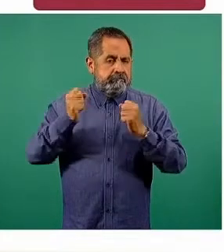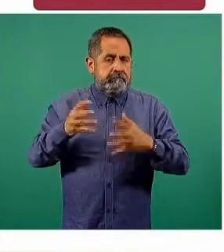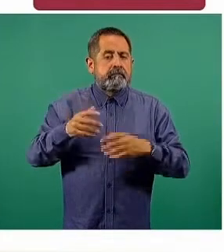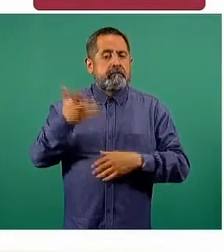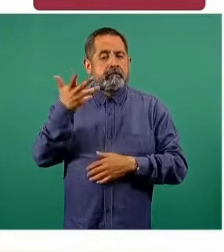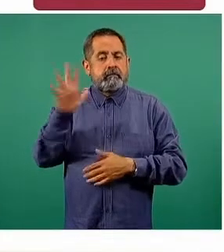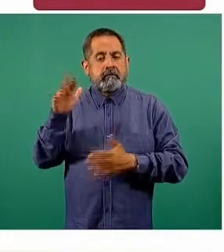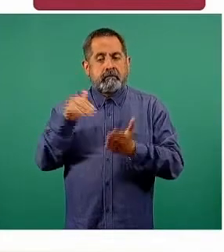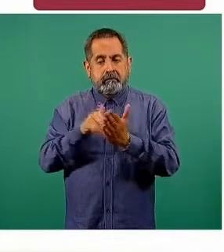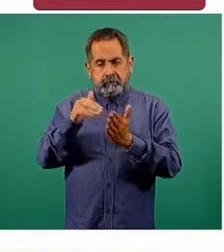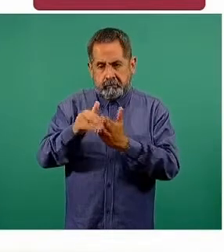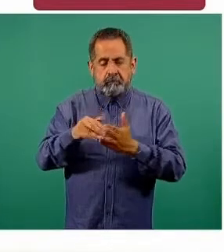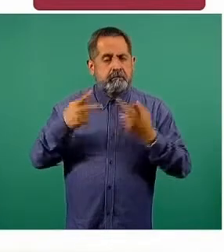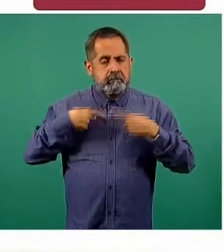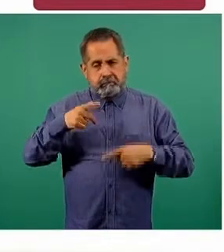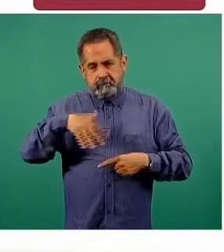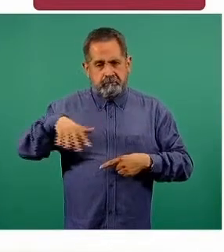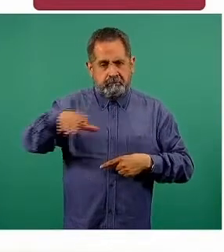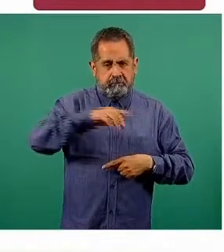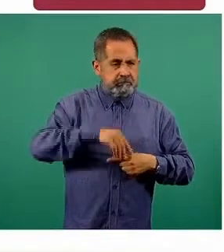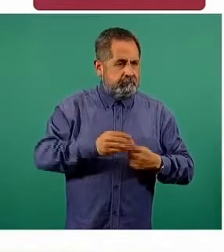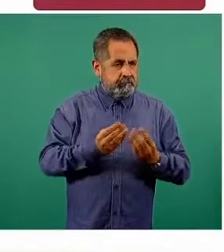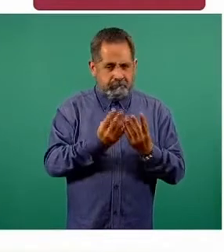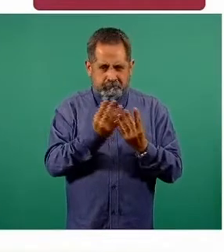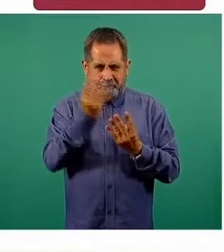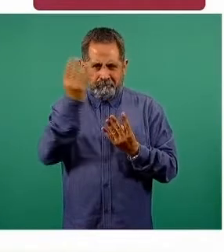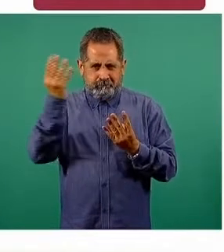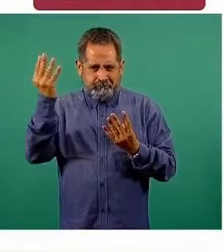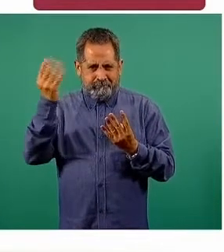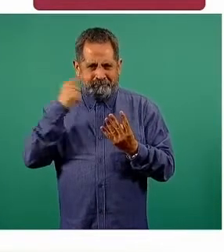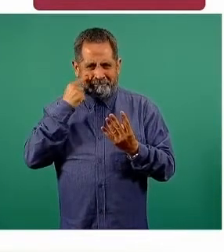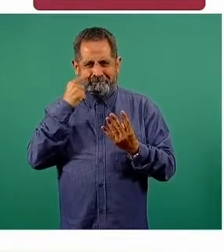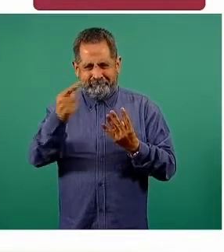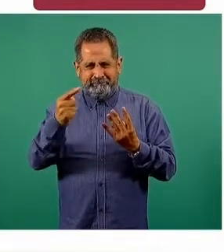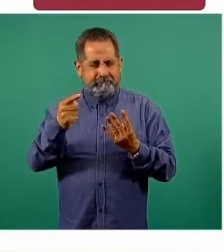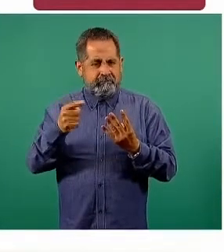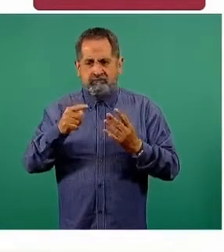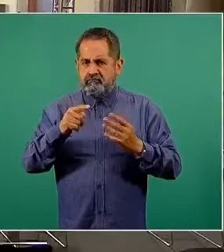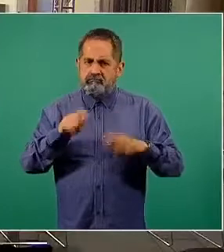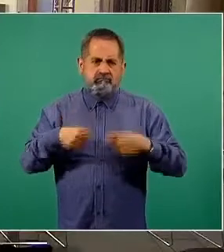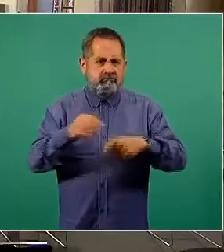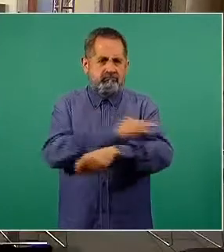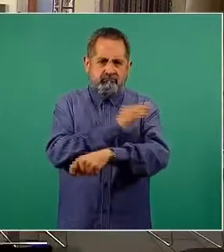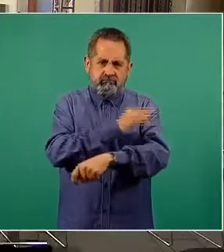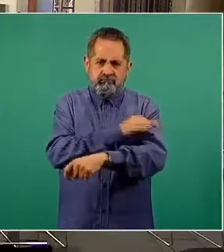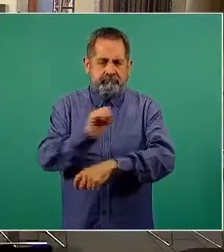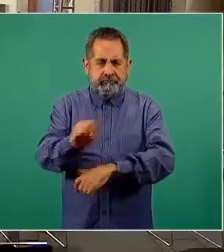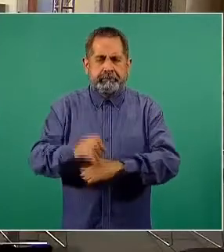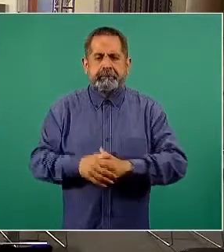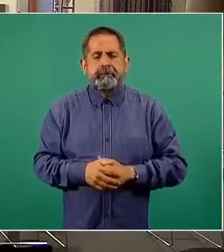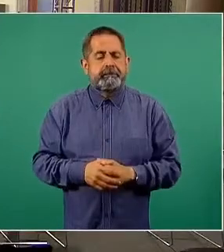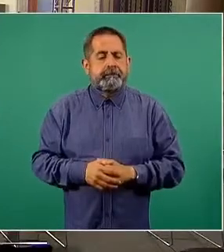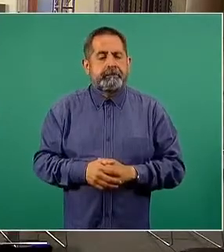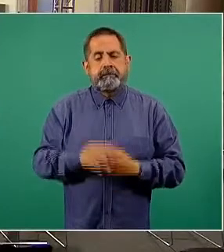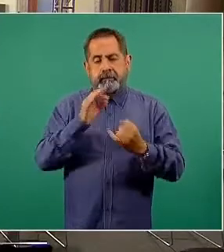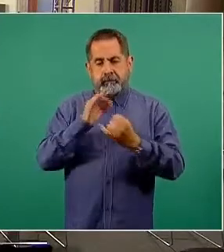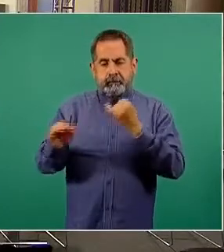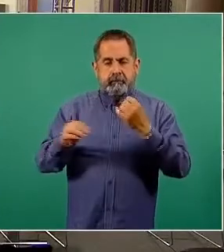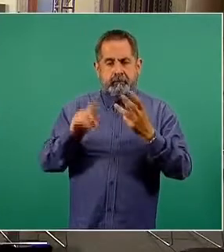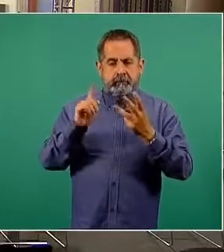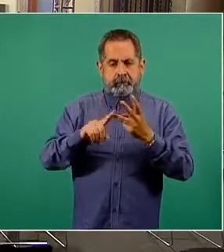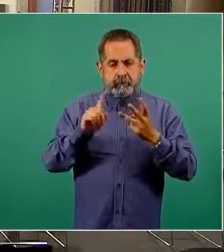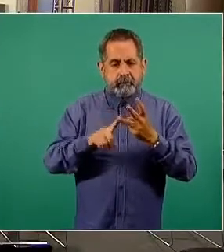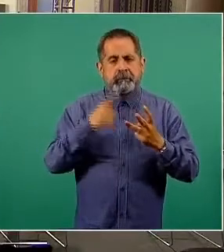de 10 millones, pues están representadas en esta curva de color marrón. La siguiente, por favor. Por último, en